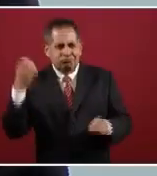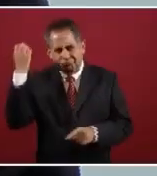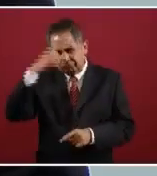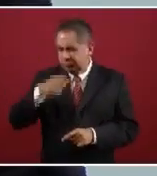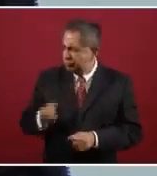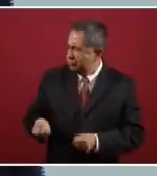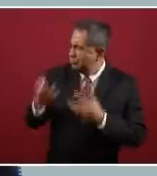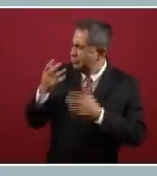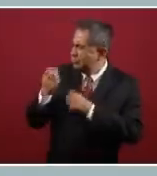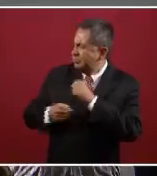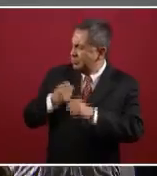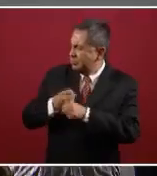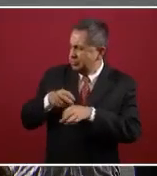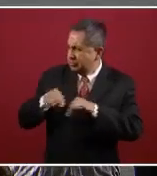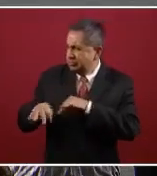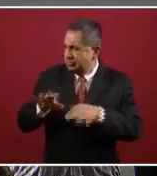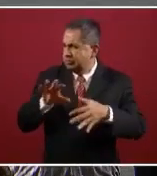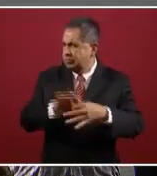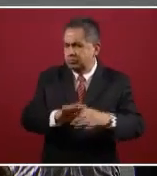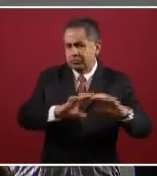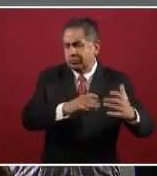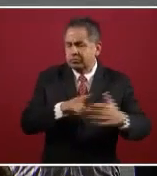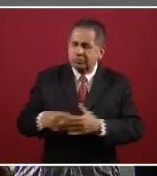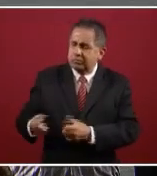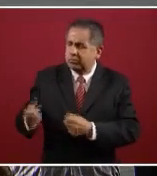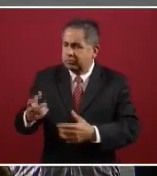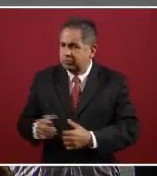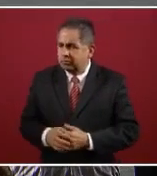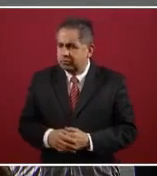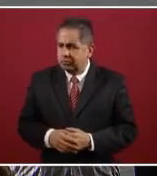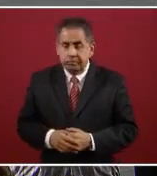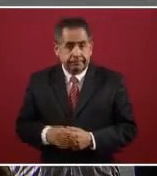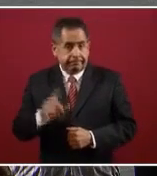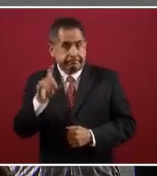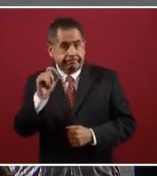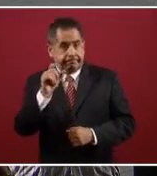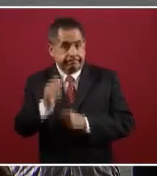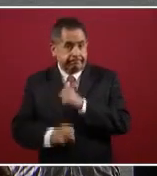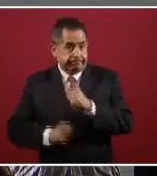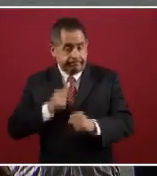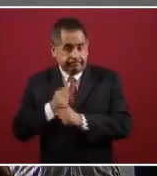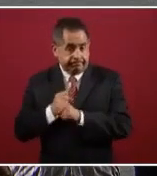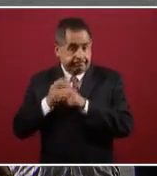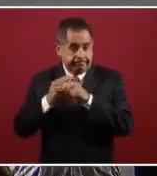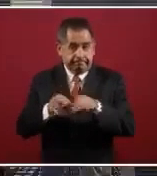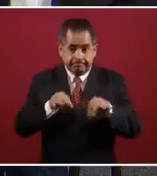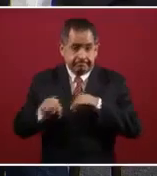¿Cuántos años llevas trabajando en comunidades? 20 años. 20 años.